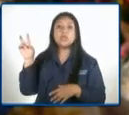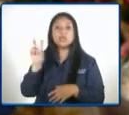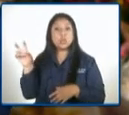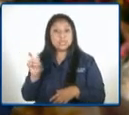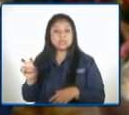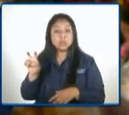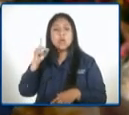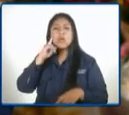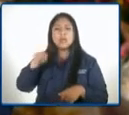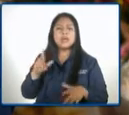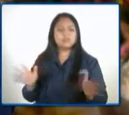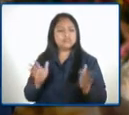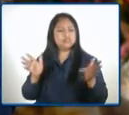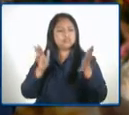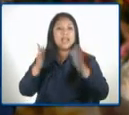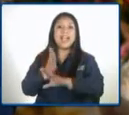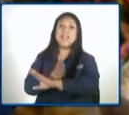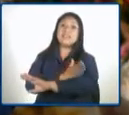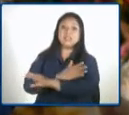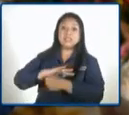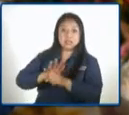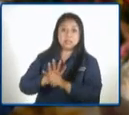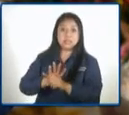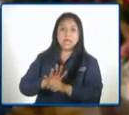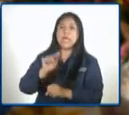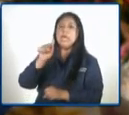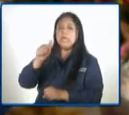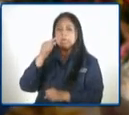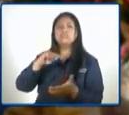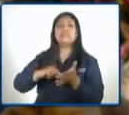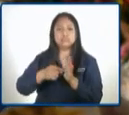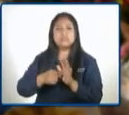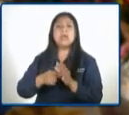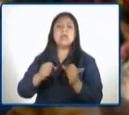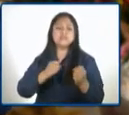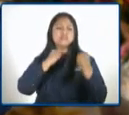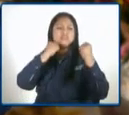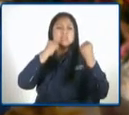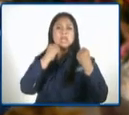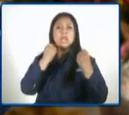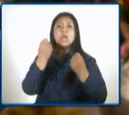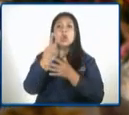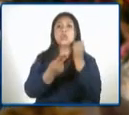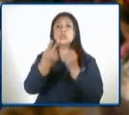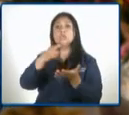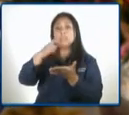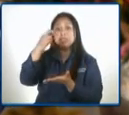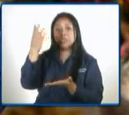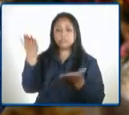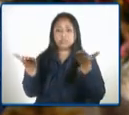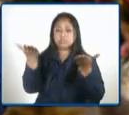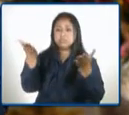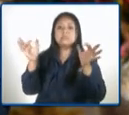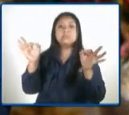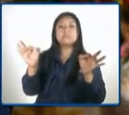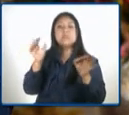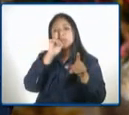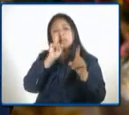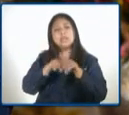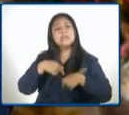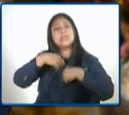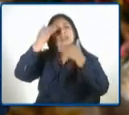como estaba a niveles prepandémicos es algo que es un gana-gana. Y quiero agradecer también, presidente, el respaldo